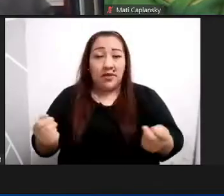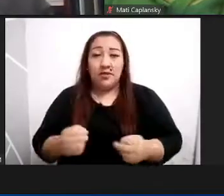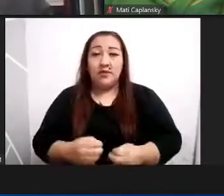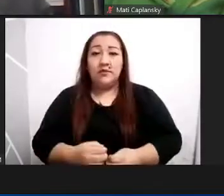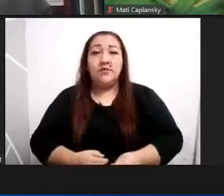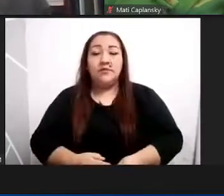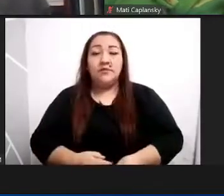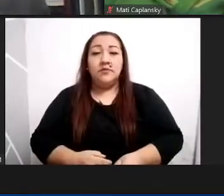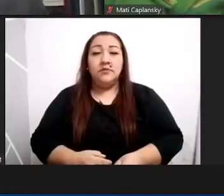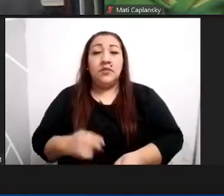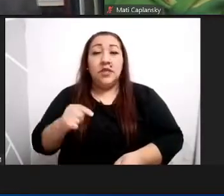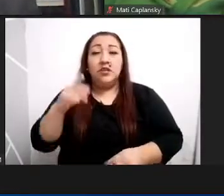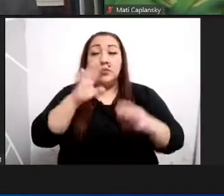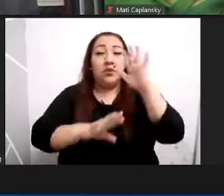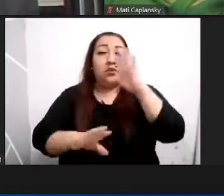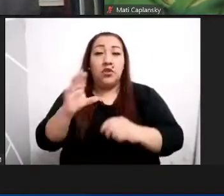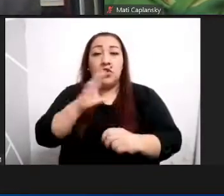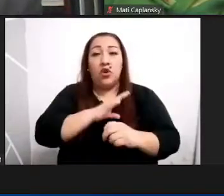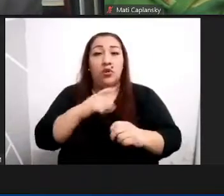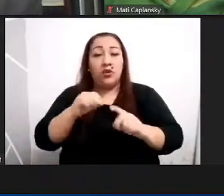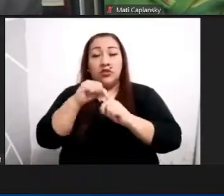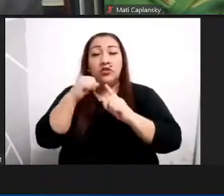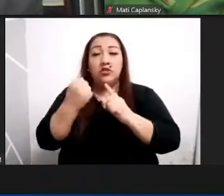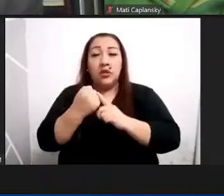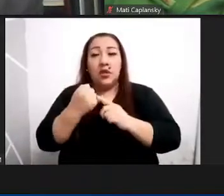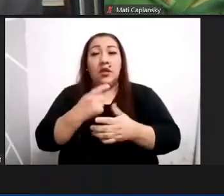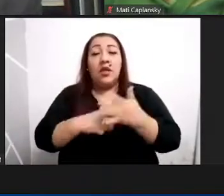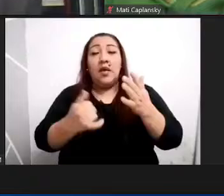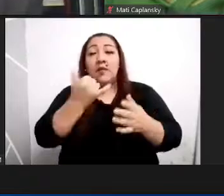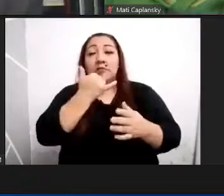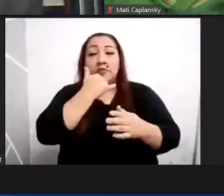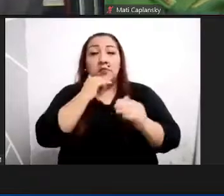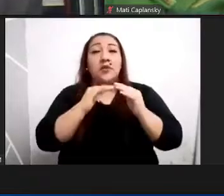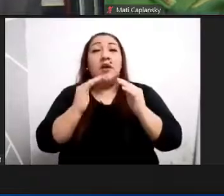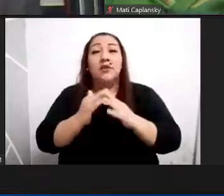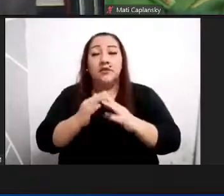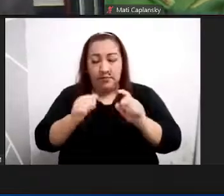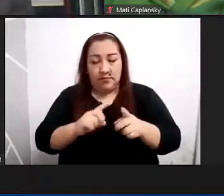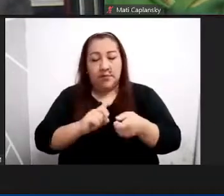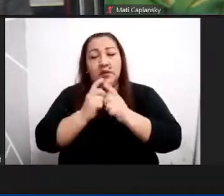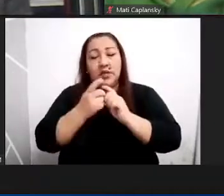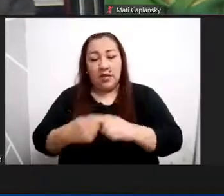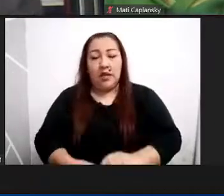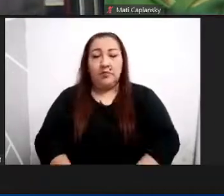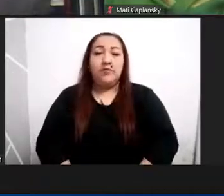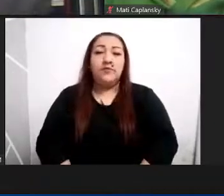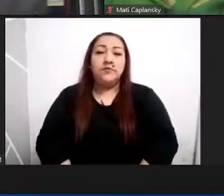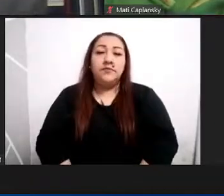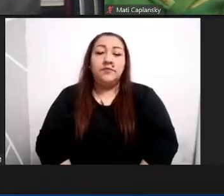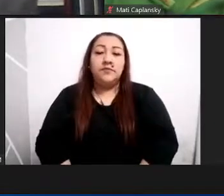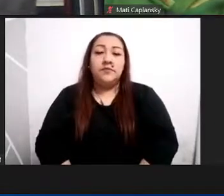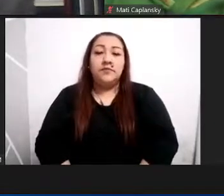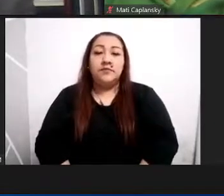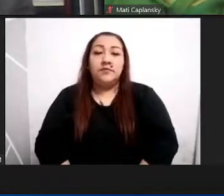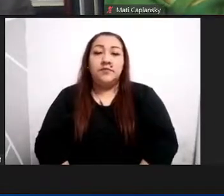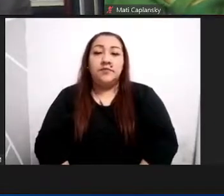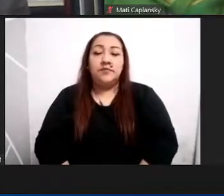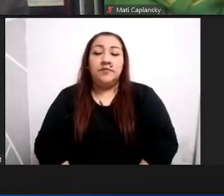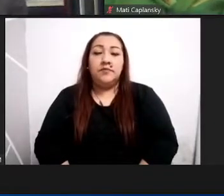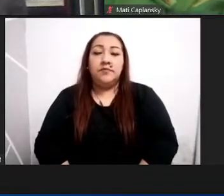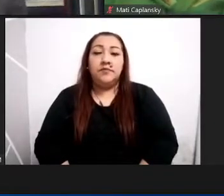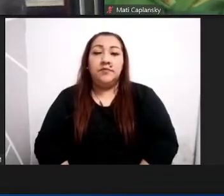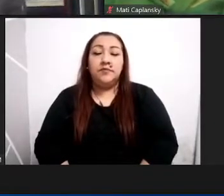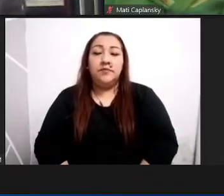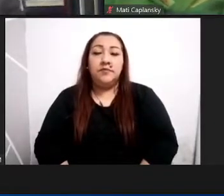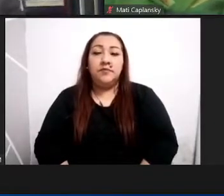su preocupación del Estado y la sociedad. Lo que ocurre en el hogar también es un cambio dramático, ¿no? Guillermo cuestiona, y